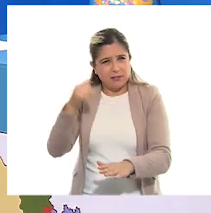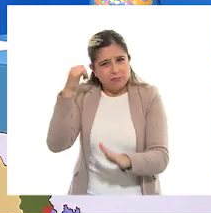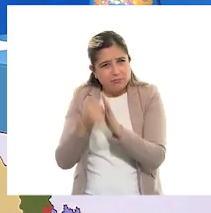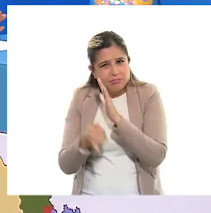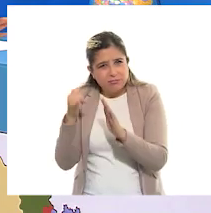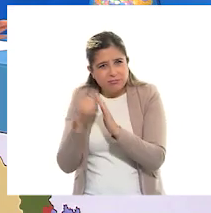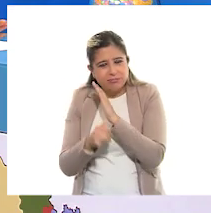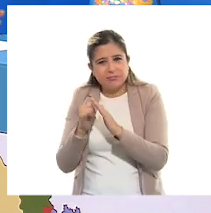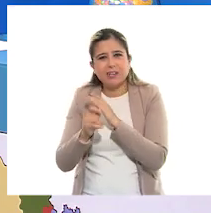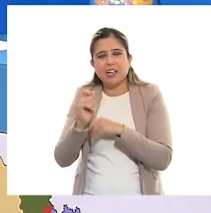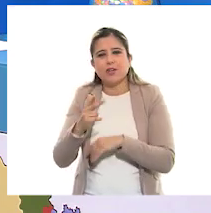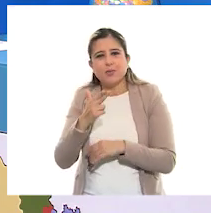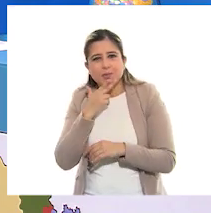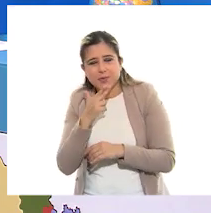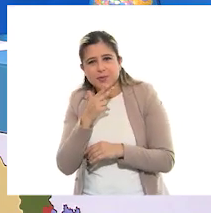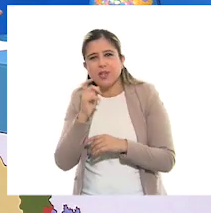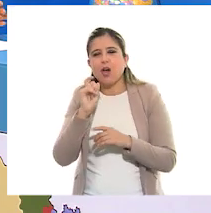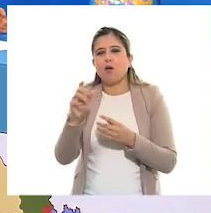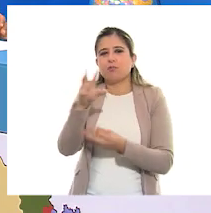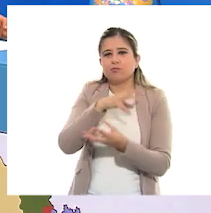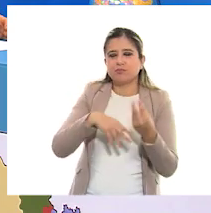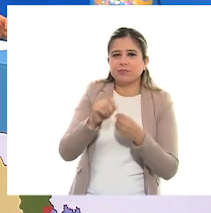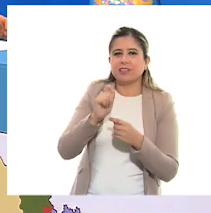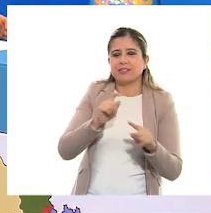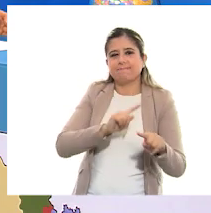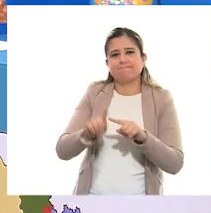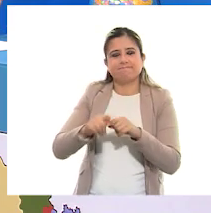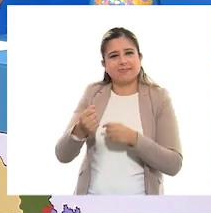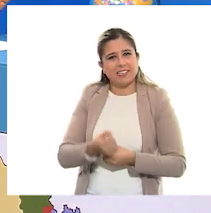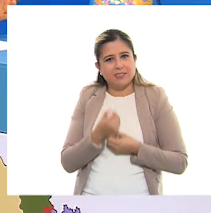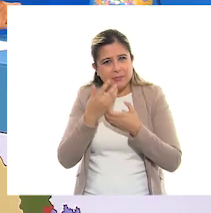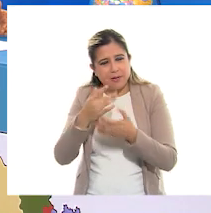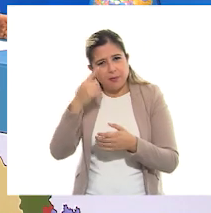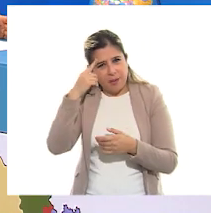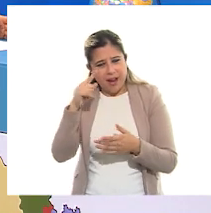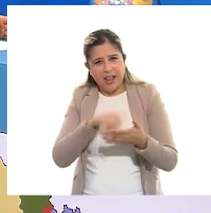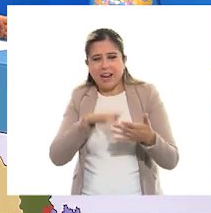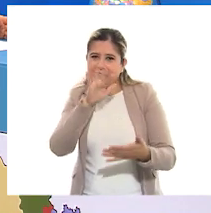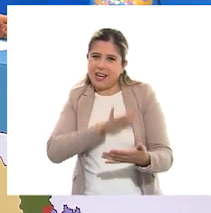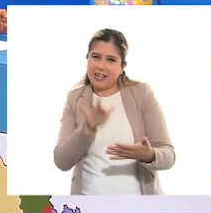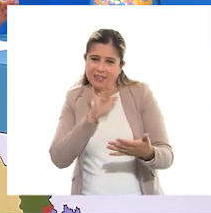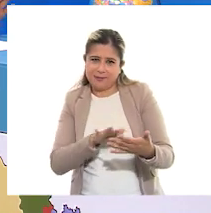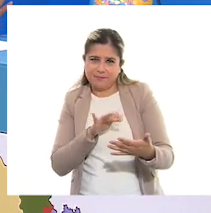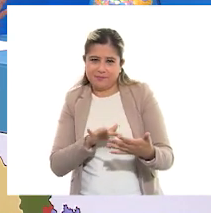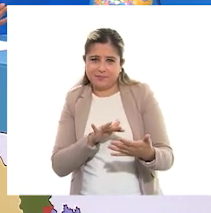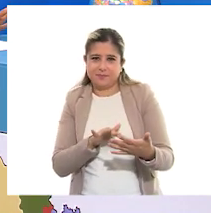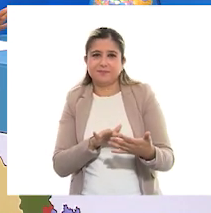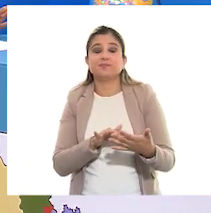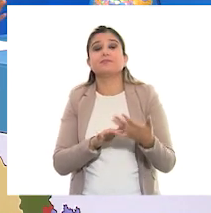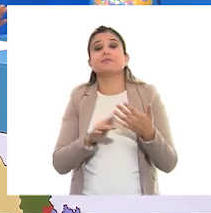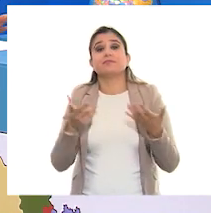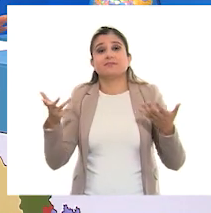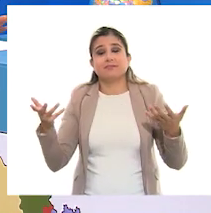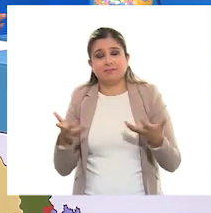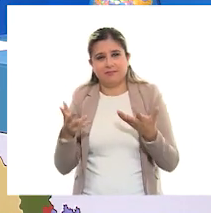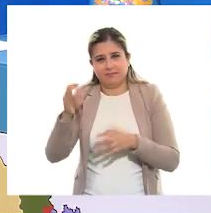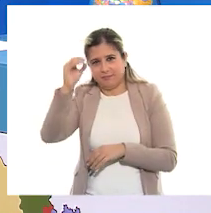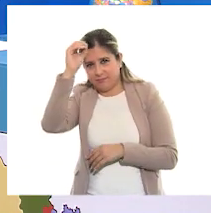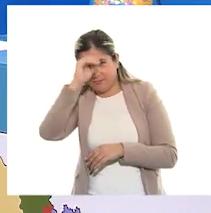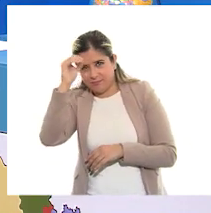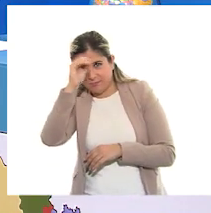estos espacios se ocupan o dan lugar a otro tipo de expresiones por parte de los lectores. Sobre los hechos y